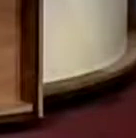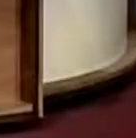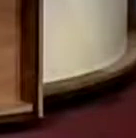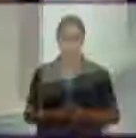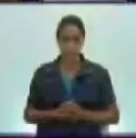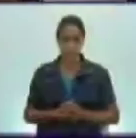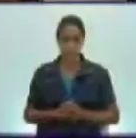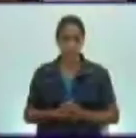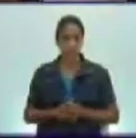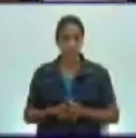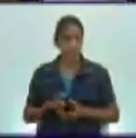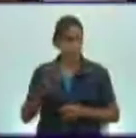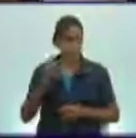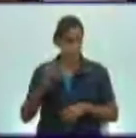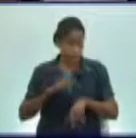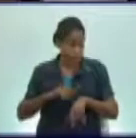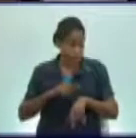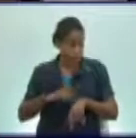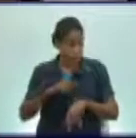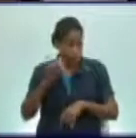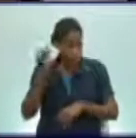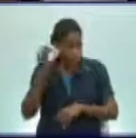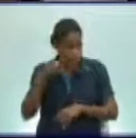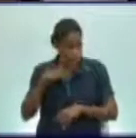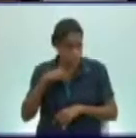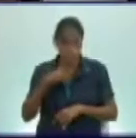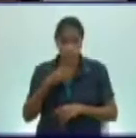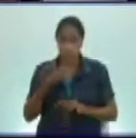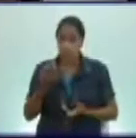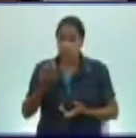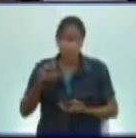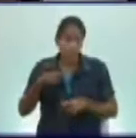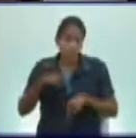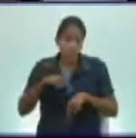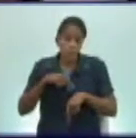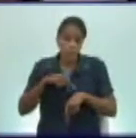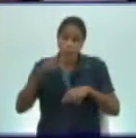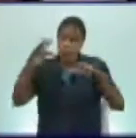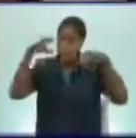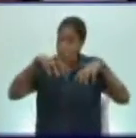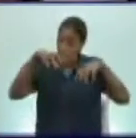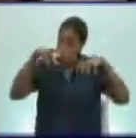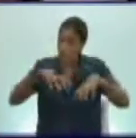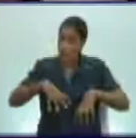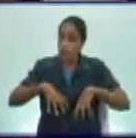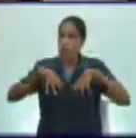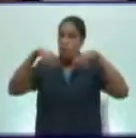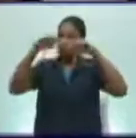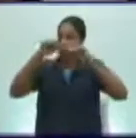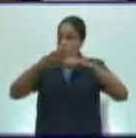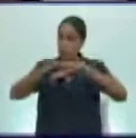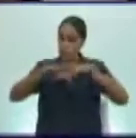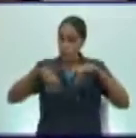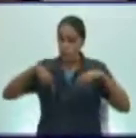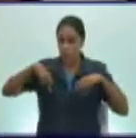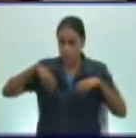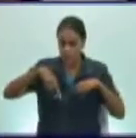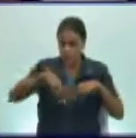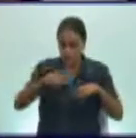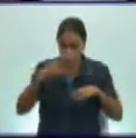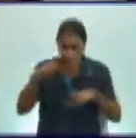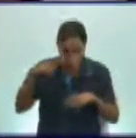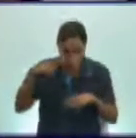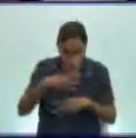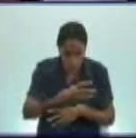Seguro en determinados momentos, cuando usted va caminando después de una intensa lluvia, se ha encontrado con unos animales